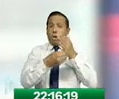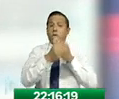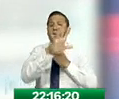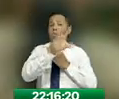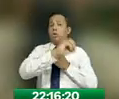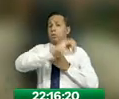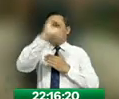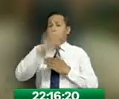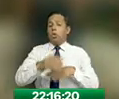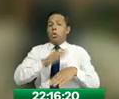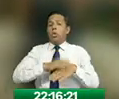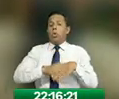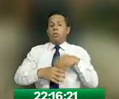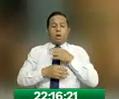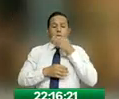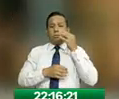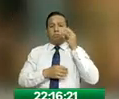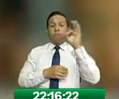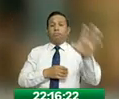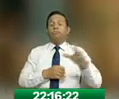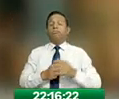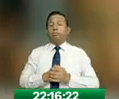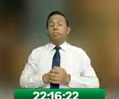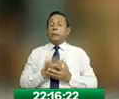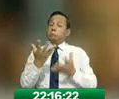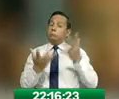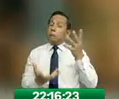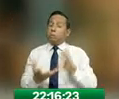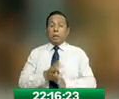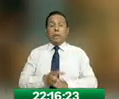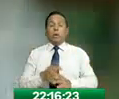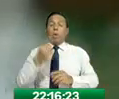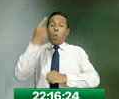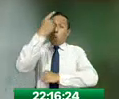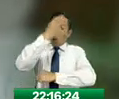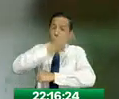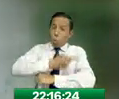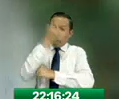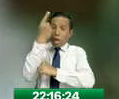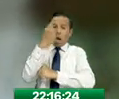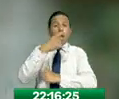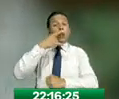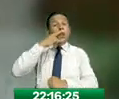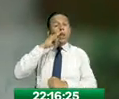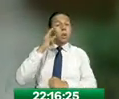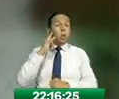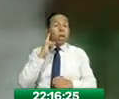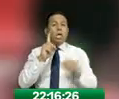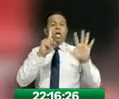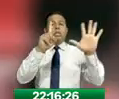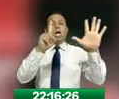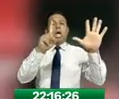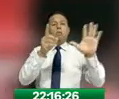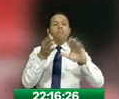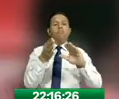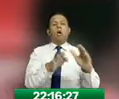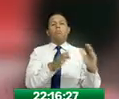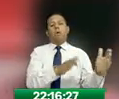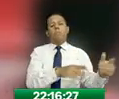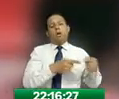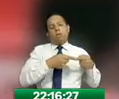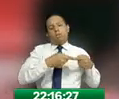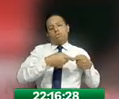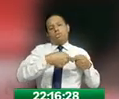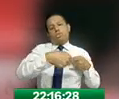COVID-19. Según la organización, al menos 6 niños podrían morir por día en los próximos 6 meses. Esta estimación se realizó tras